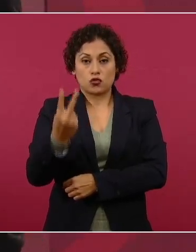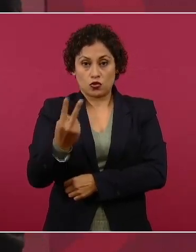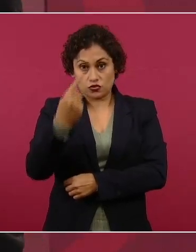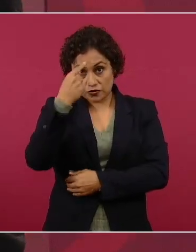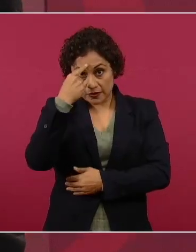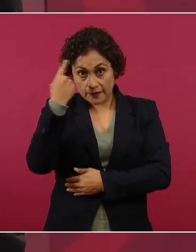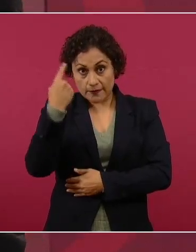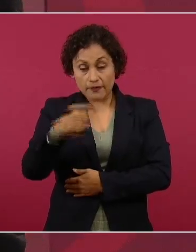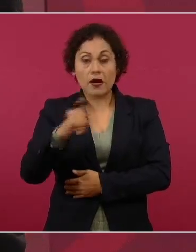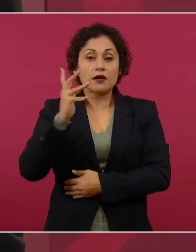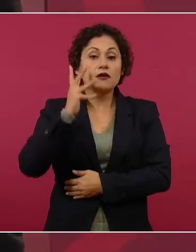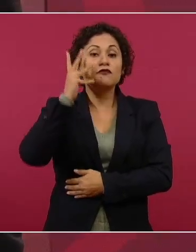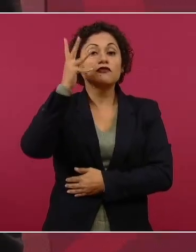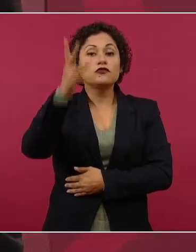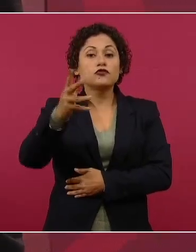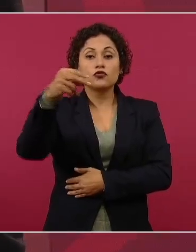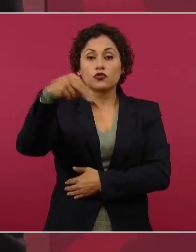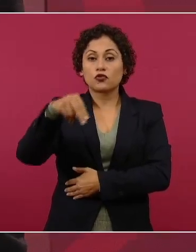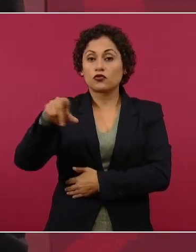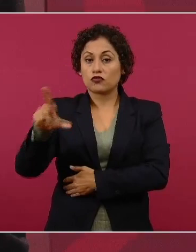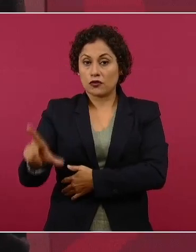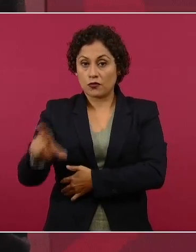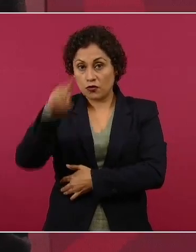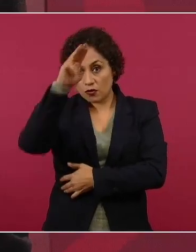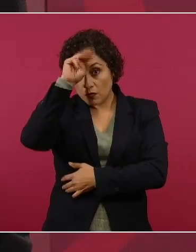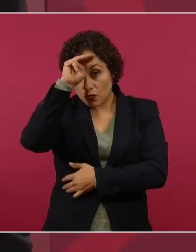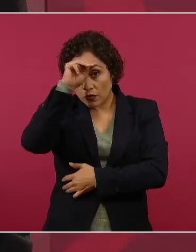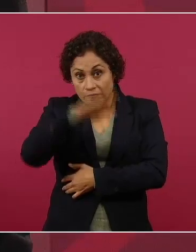en Monterrey, en la zona conurbada.